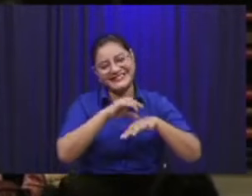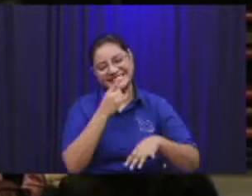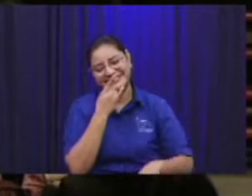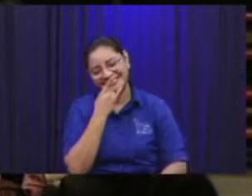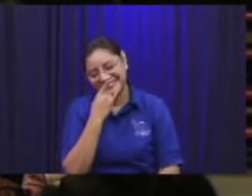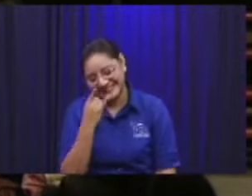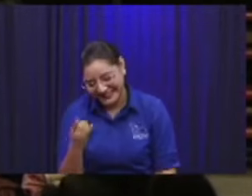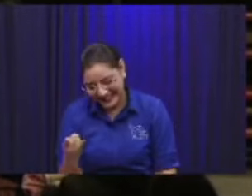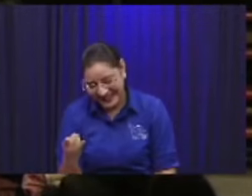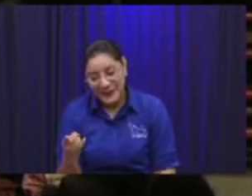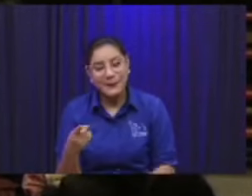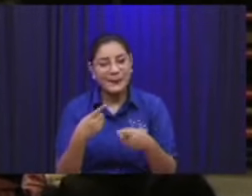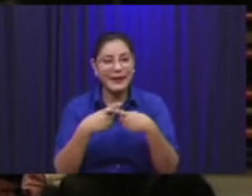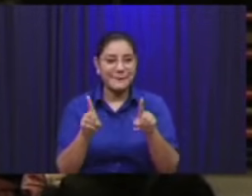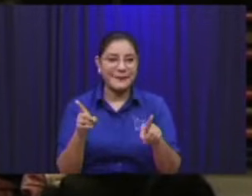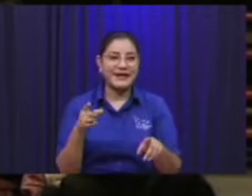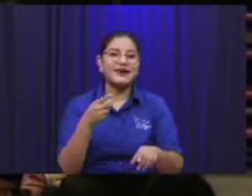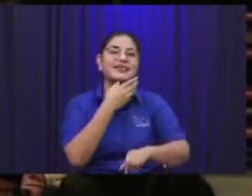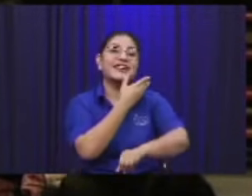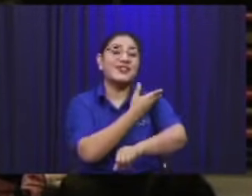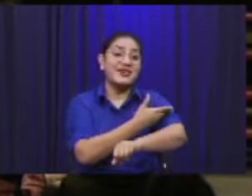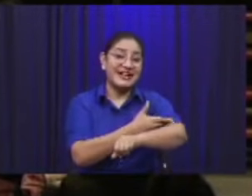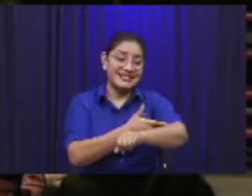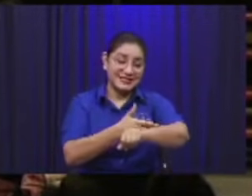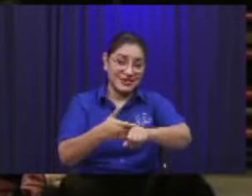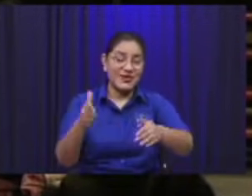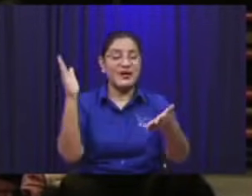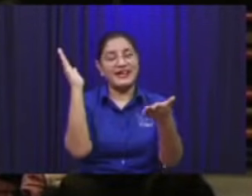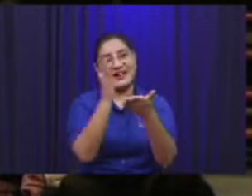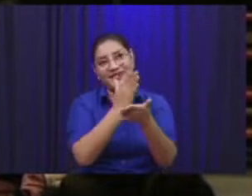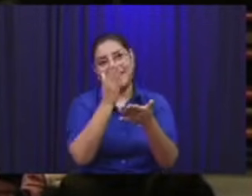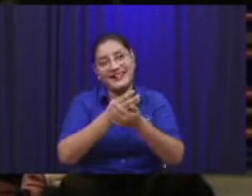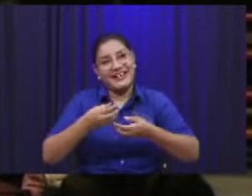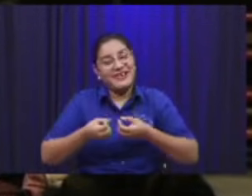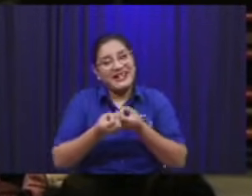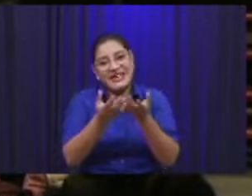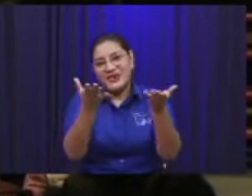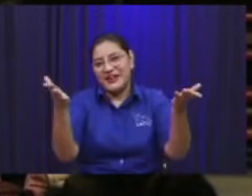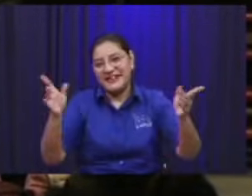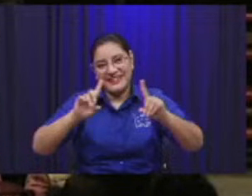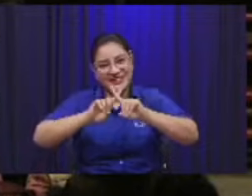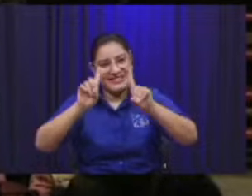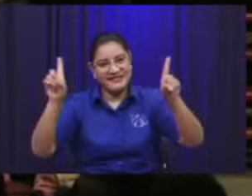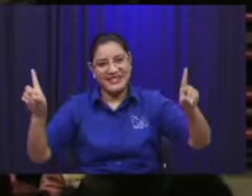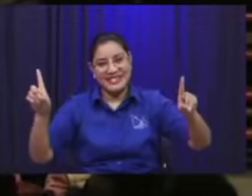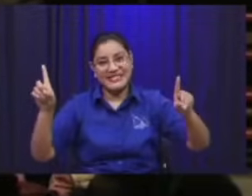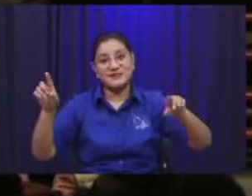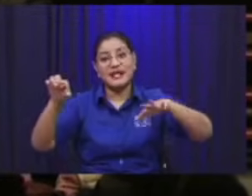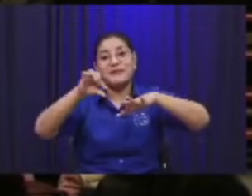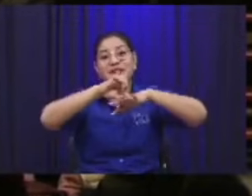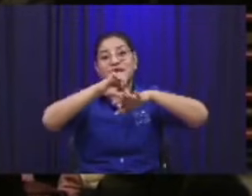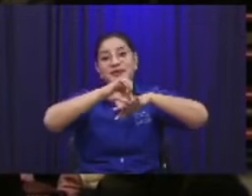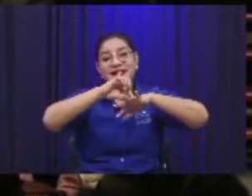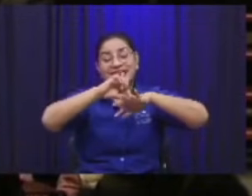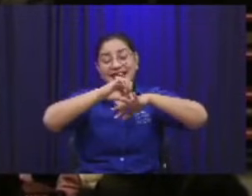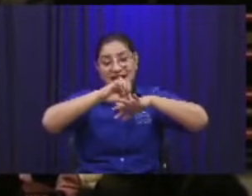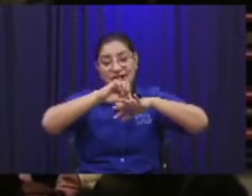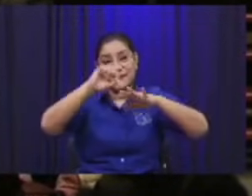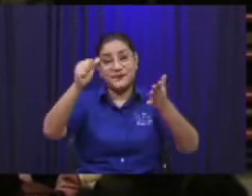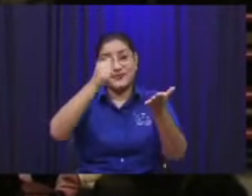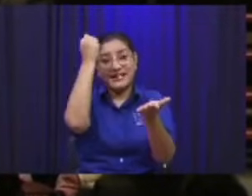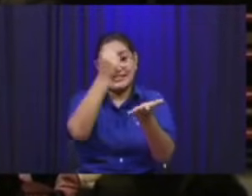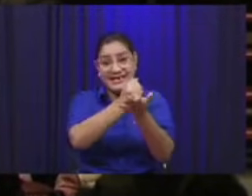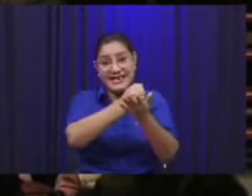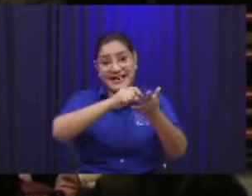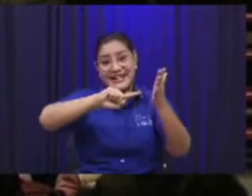pero pero yo tengo una historia con biblia y con eventos tremendos pero me era un anillo de sellar que significaba autoridad